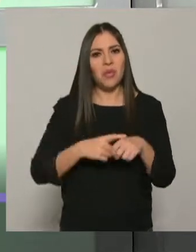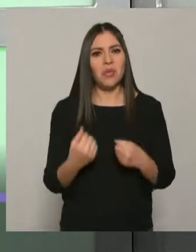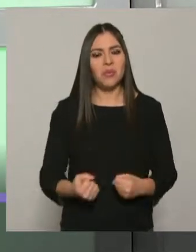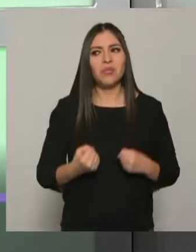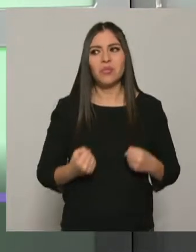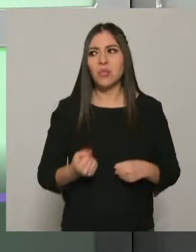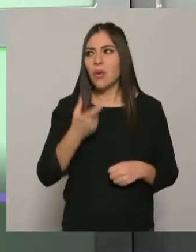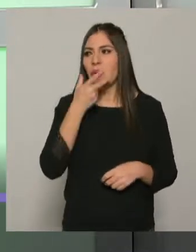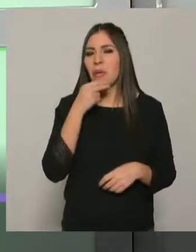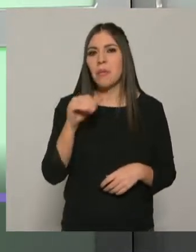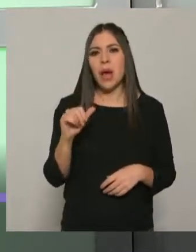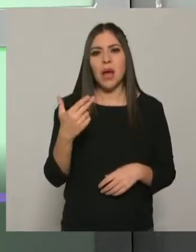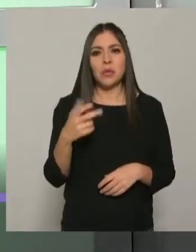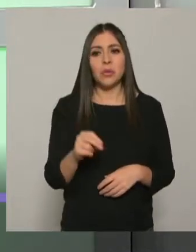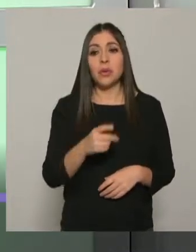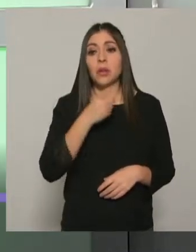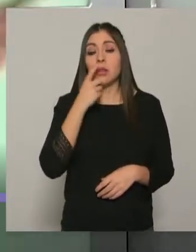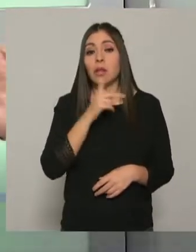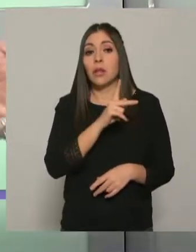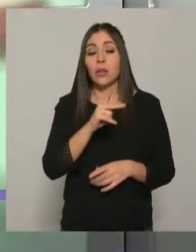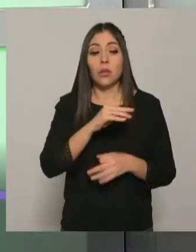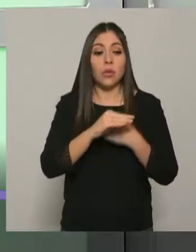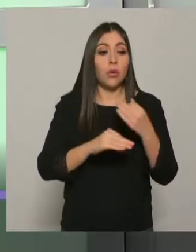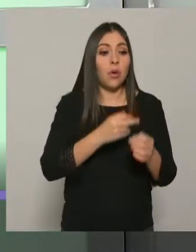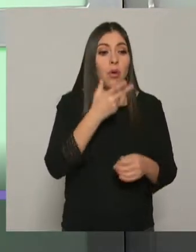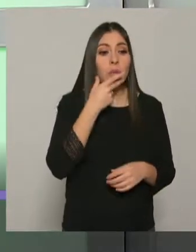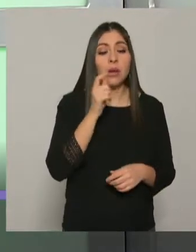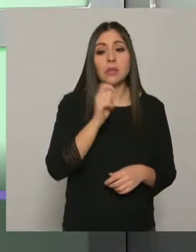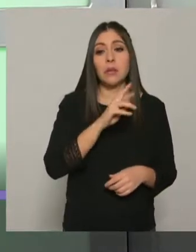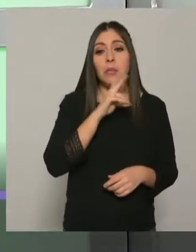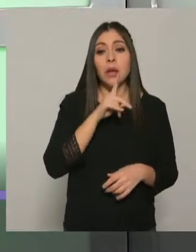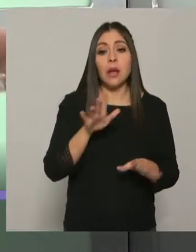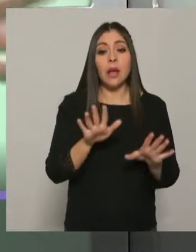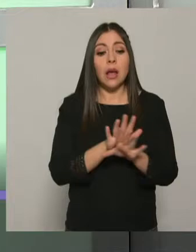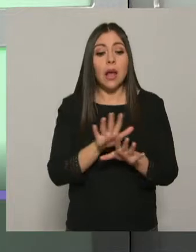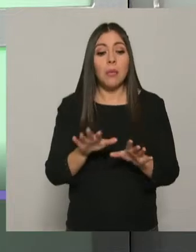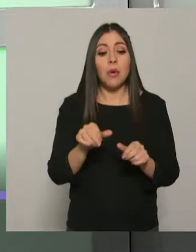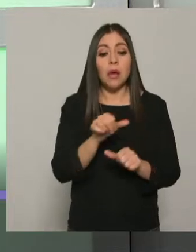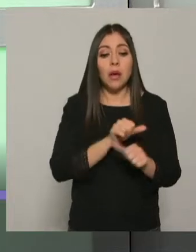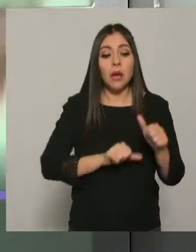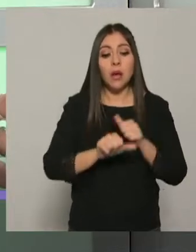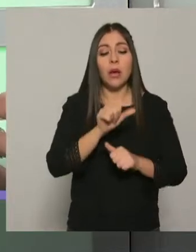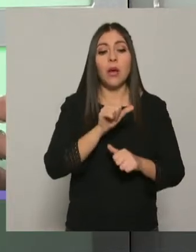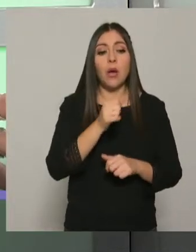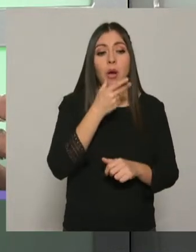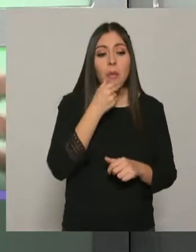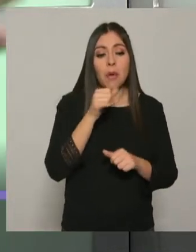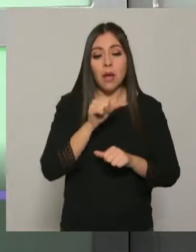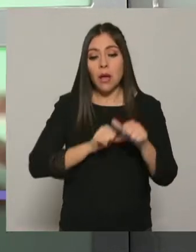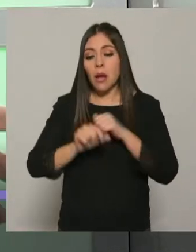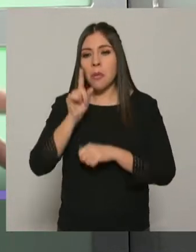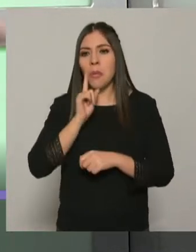lo mejor y si alguien hace un desplazamiento de género de lo masculino a lo femenino, inmediatamente viene toda esa carga